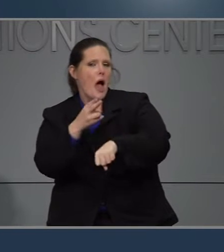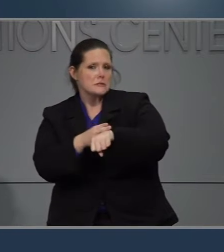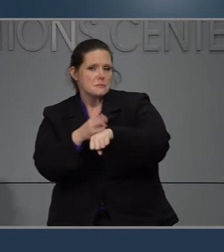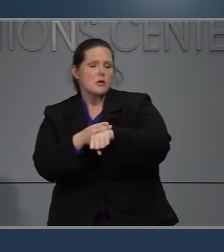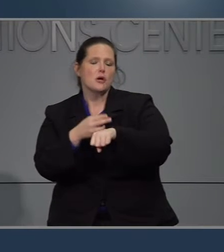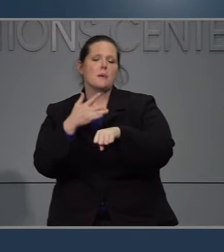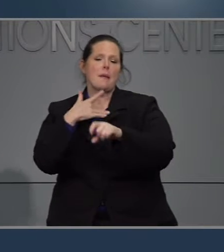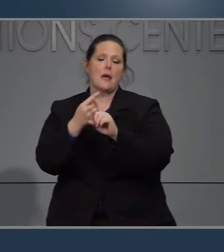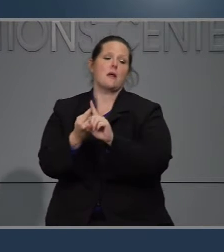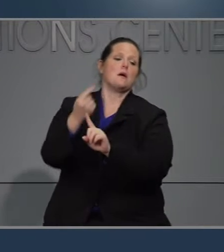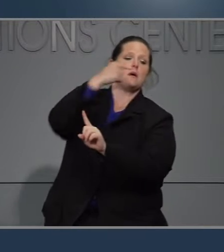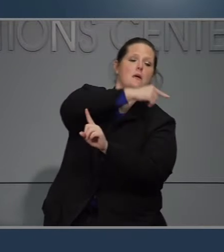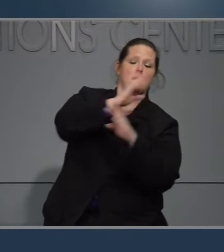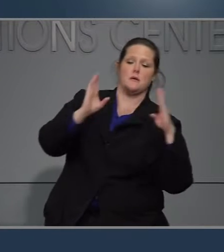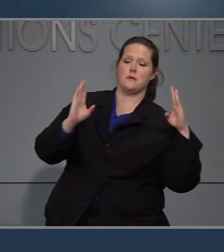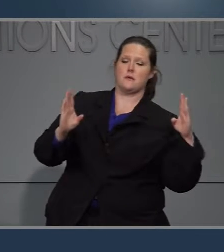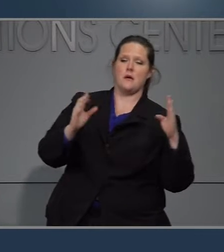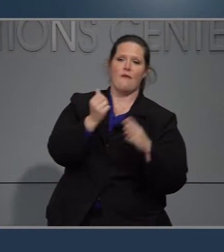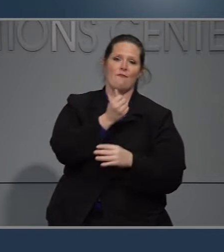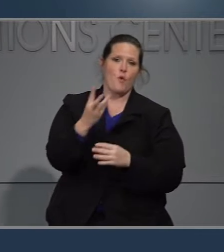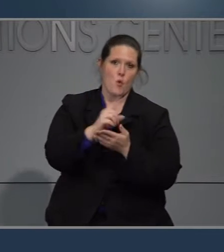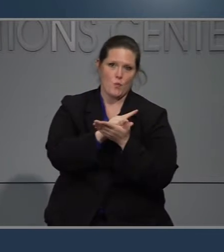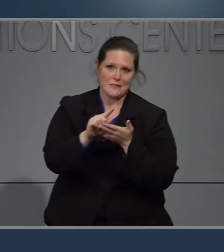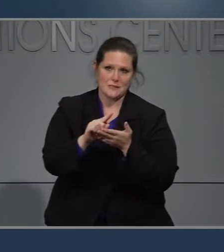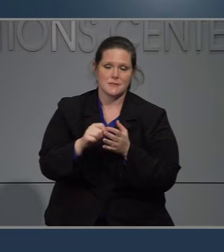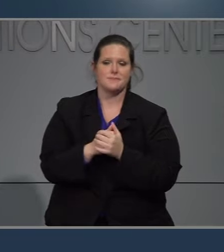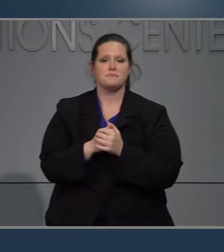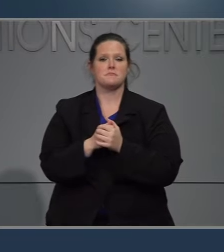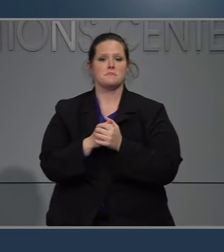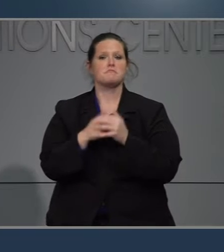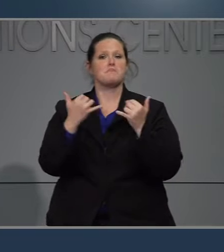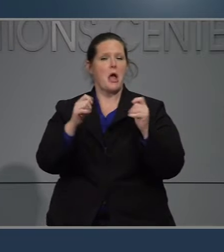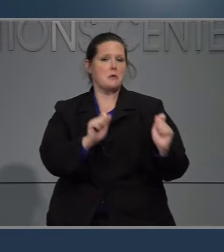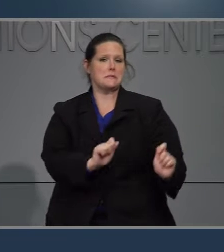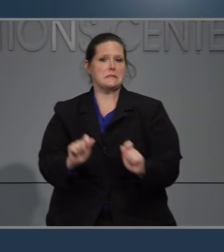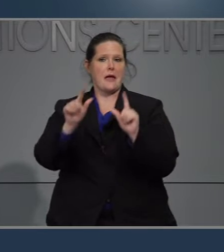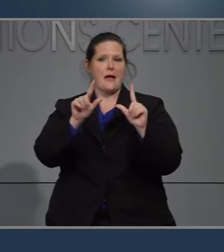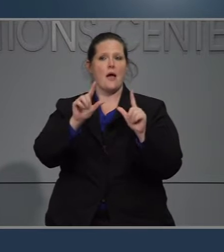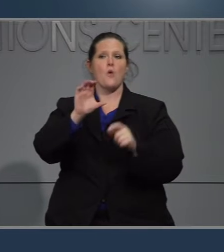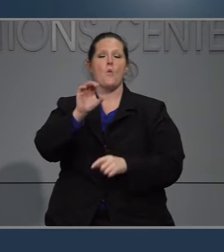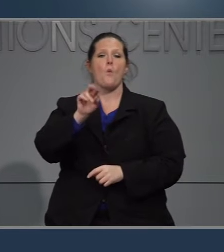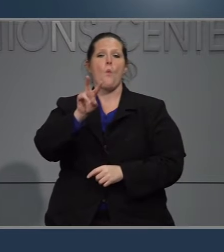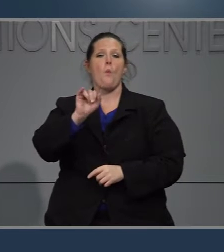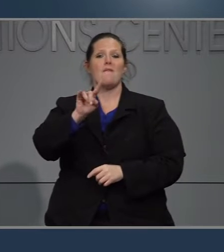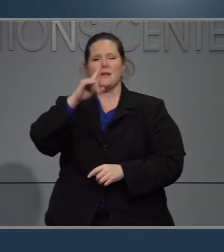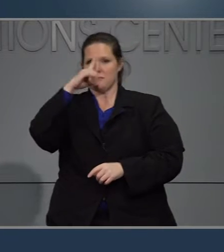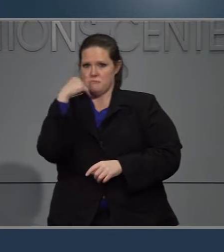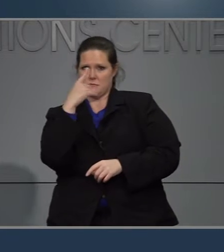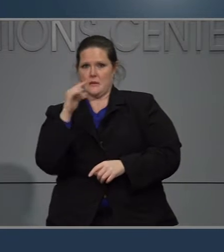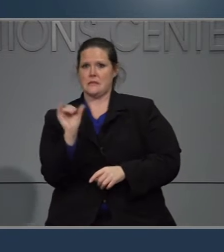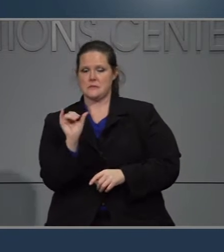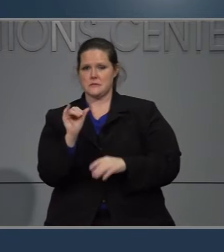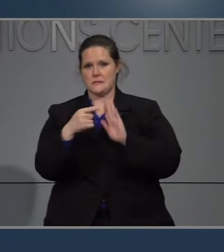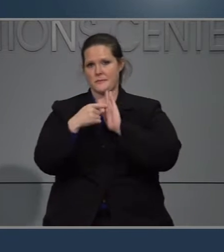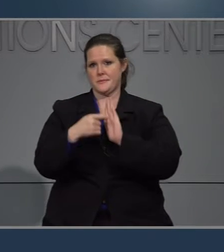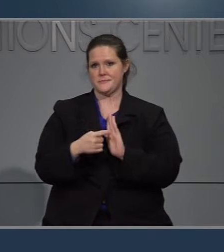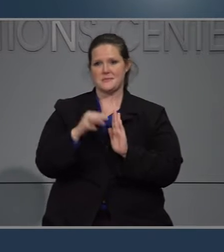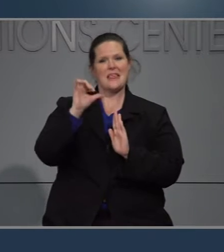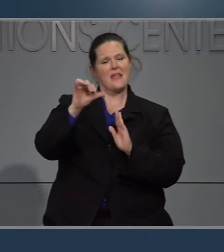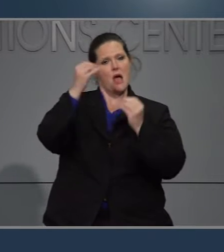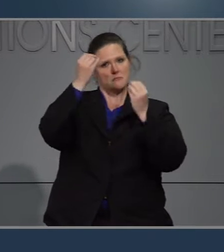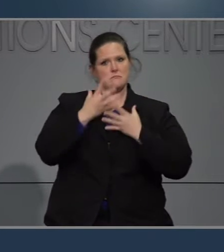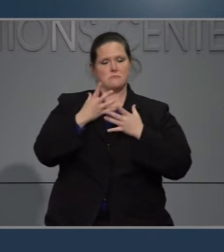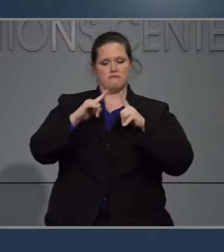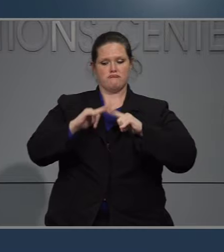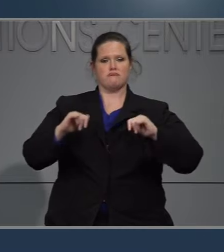sala de urgencias con síntomas similares al COVID. Estos son los datos más actuales que tenemos y esto es nuestro mecanismo de detección